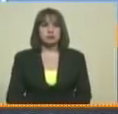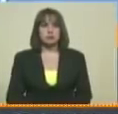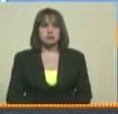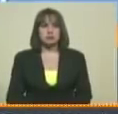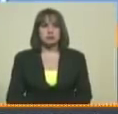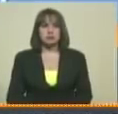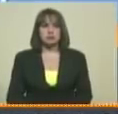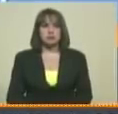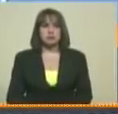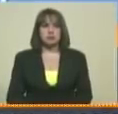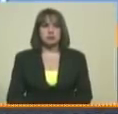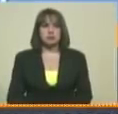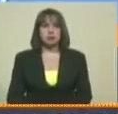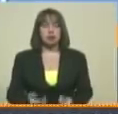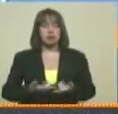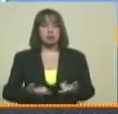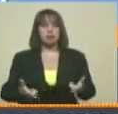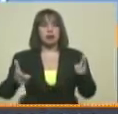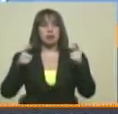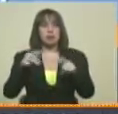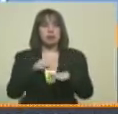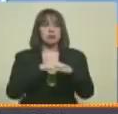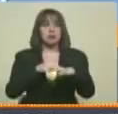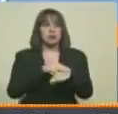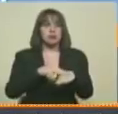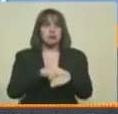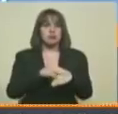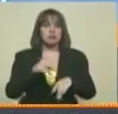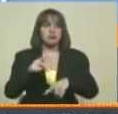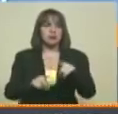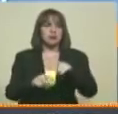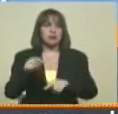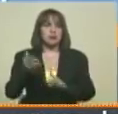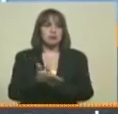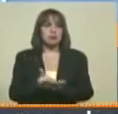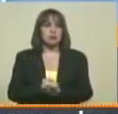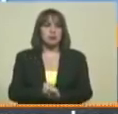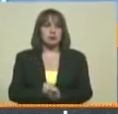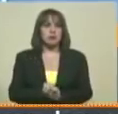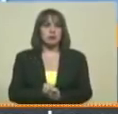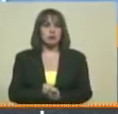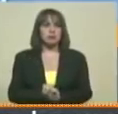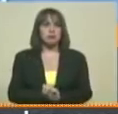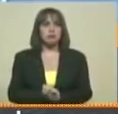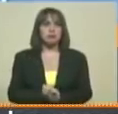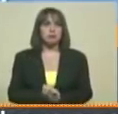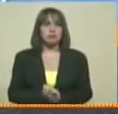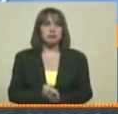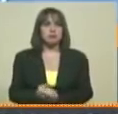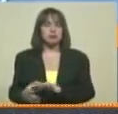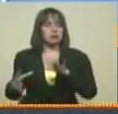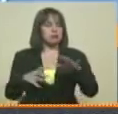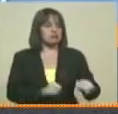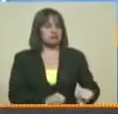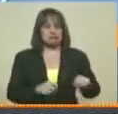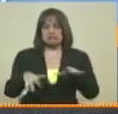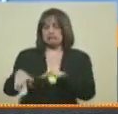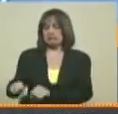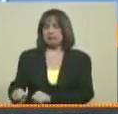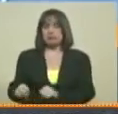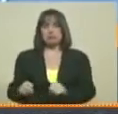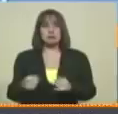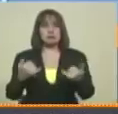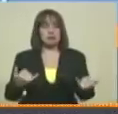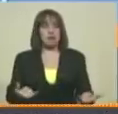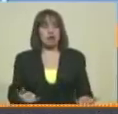las líneas y permisos que tienen para las líneas. Porque aquí han comprado a muchas mafias sindicales y nos hicieron un paro